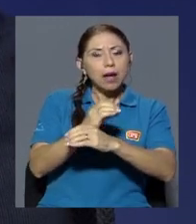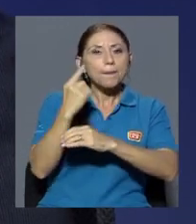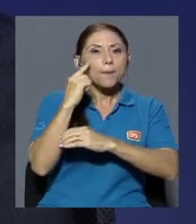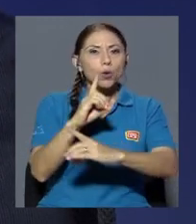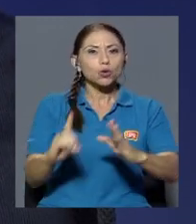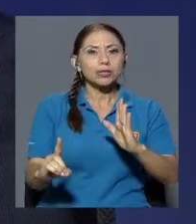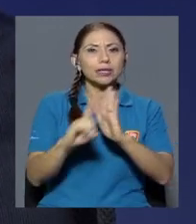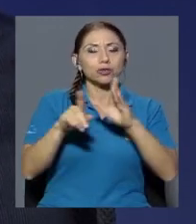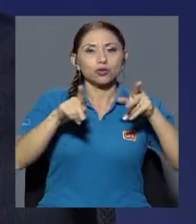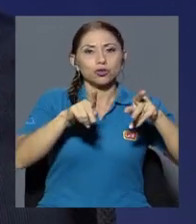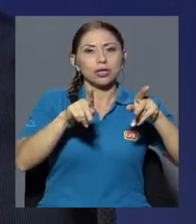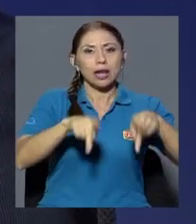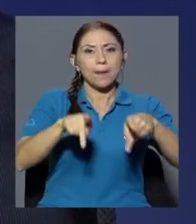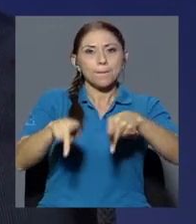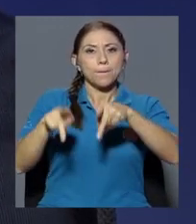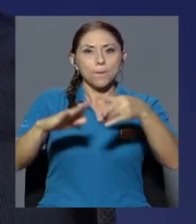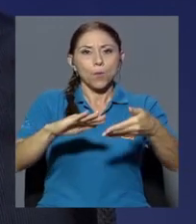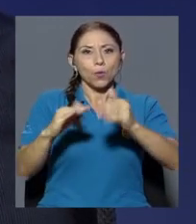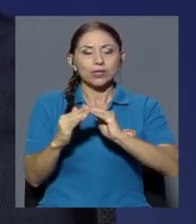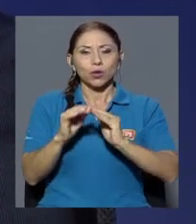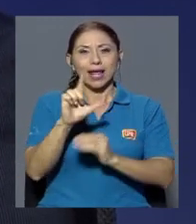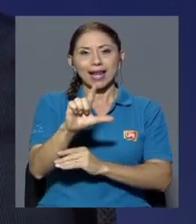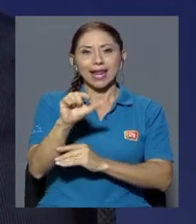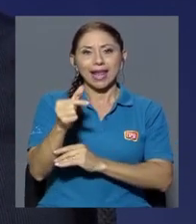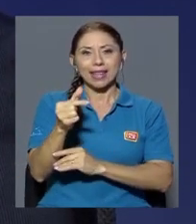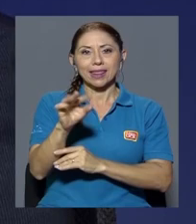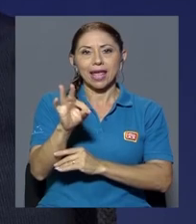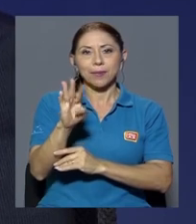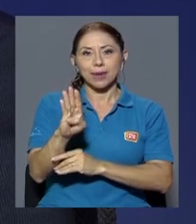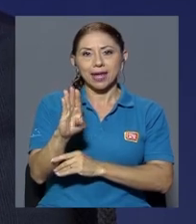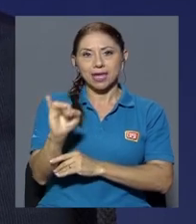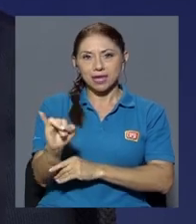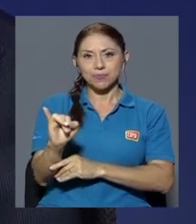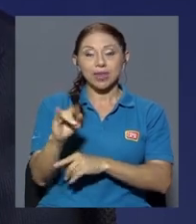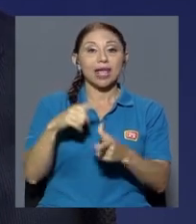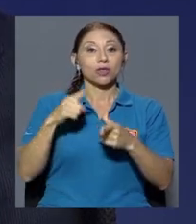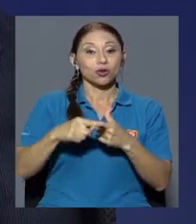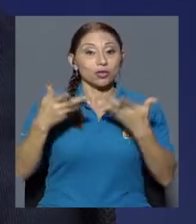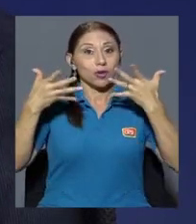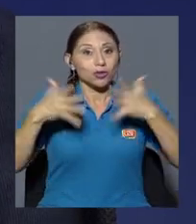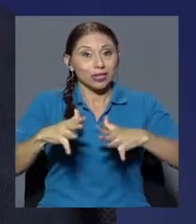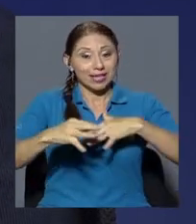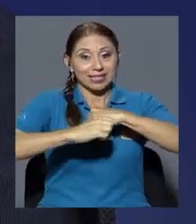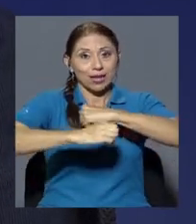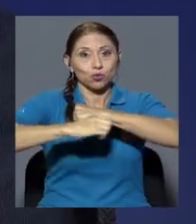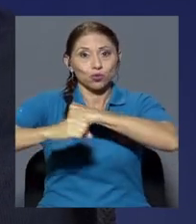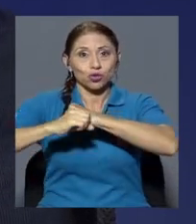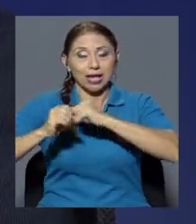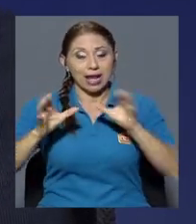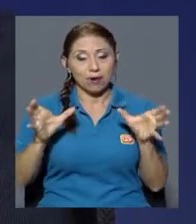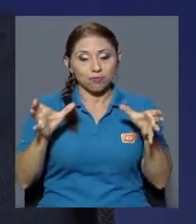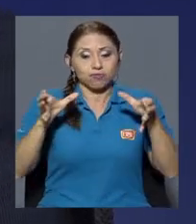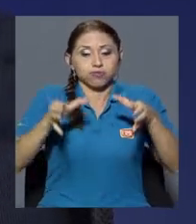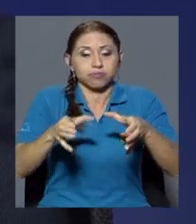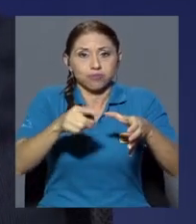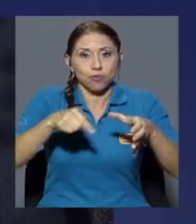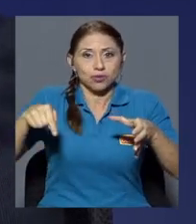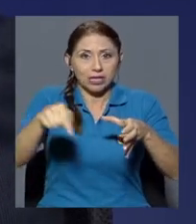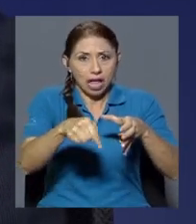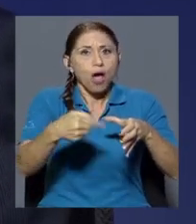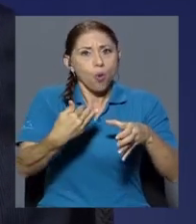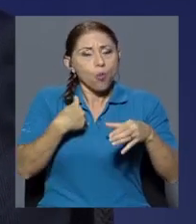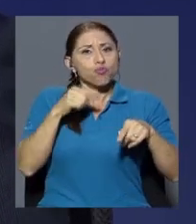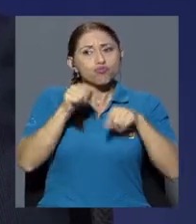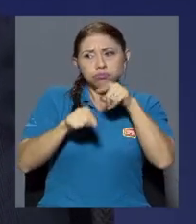lgtb y entonces cuando se anuncia la creación del comisionado unas críticas que me parecen razonables estamos en un